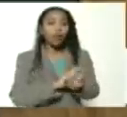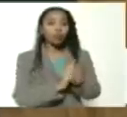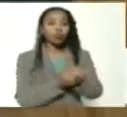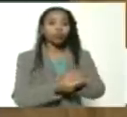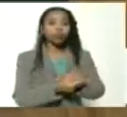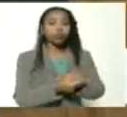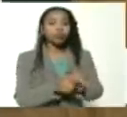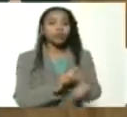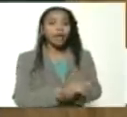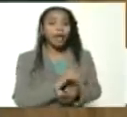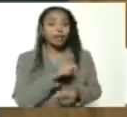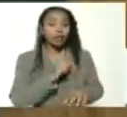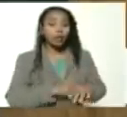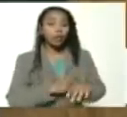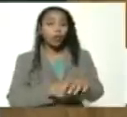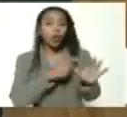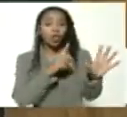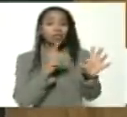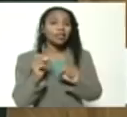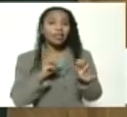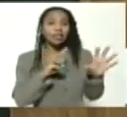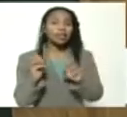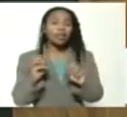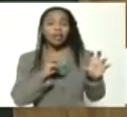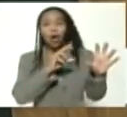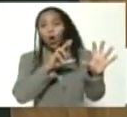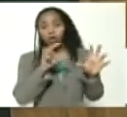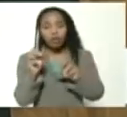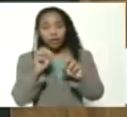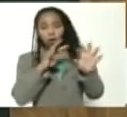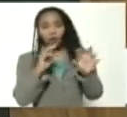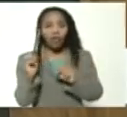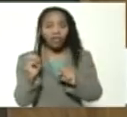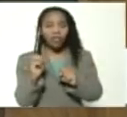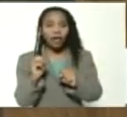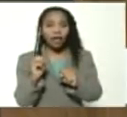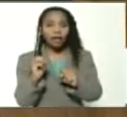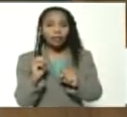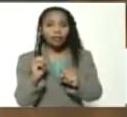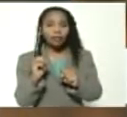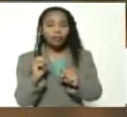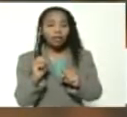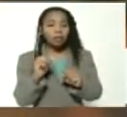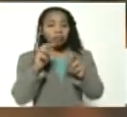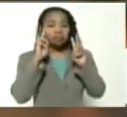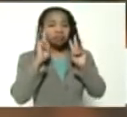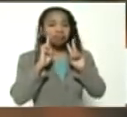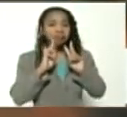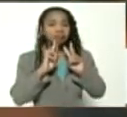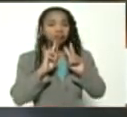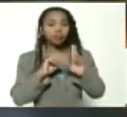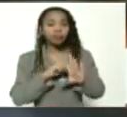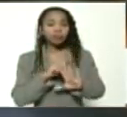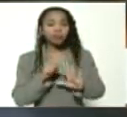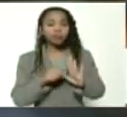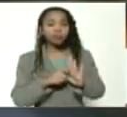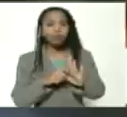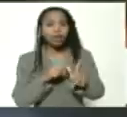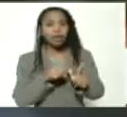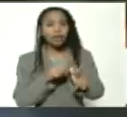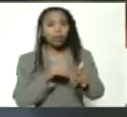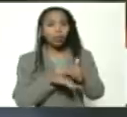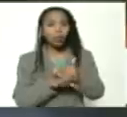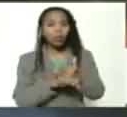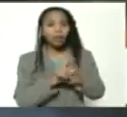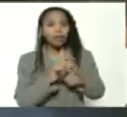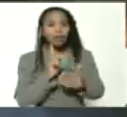durante la década de los 60, 70, 80 y 90, la impunidad absoluta. Eso terminó a la